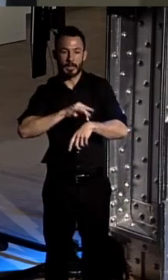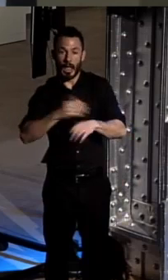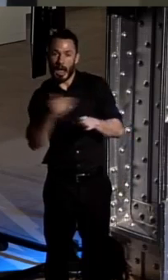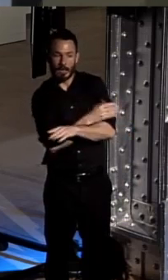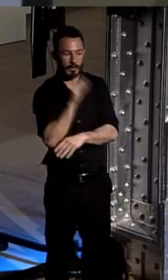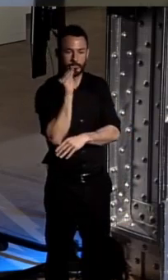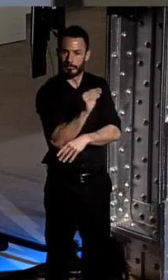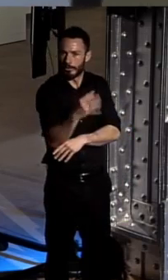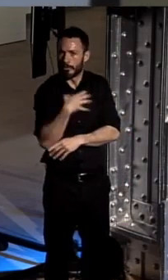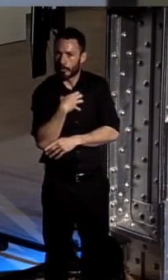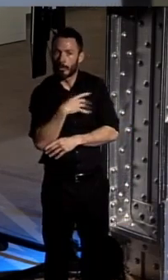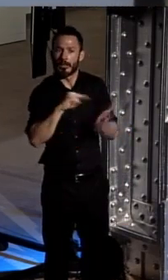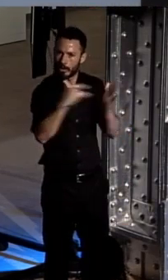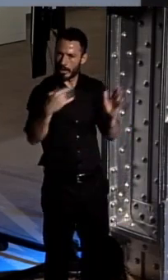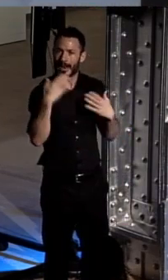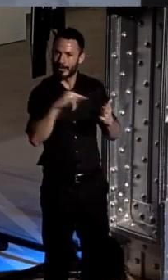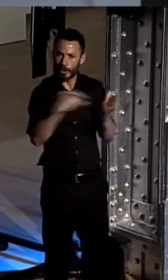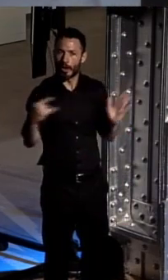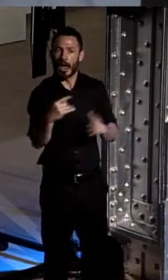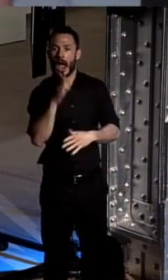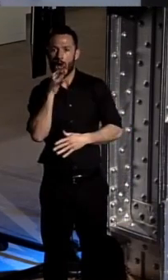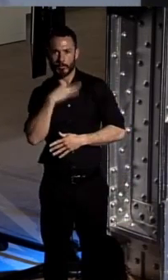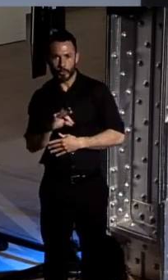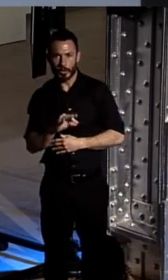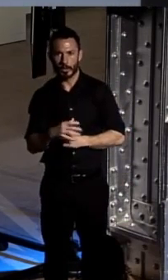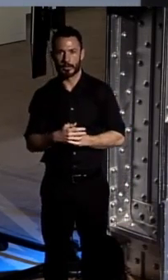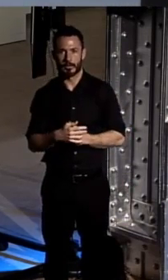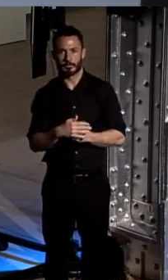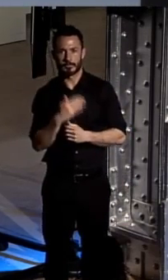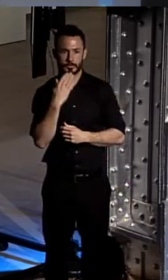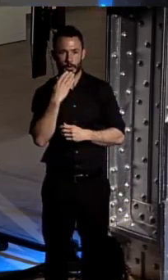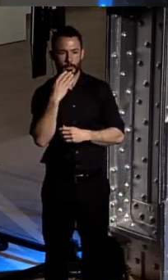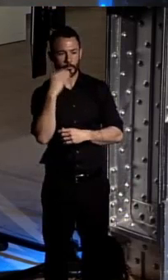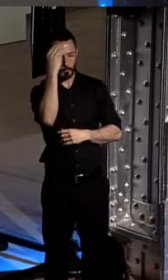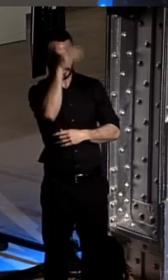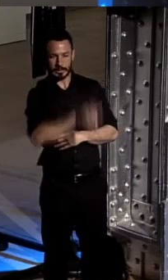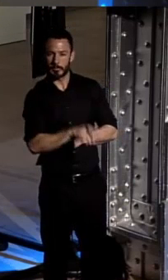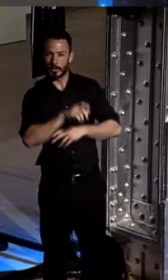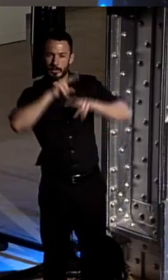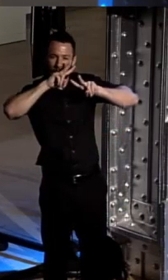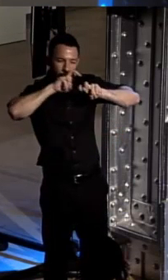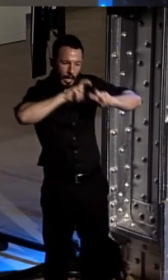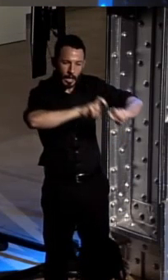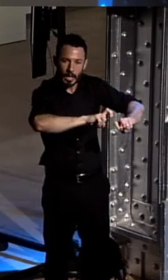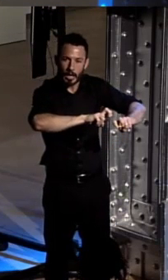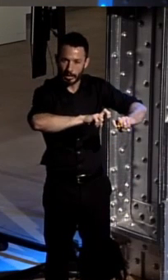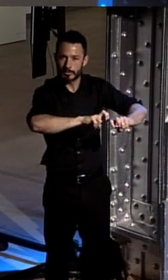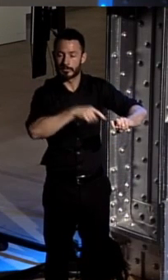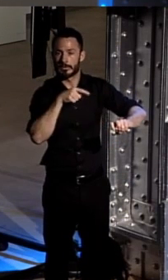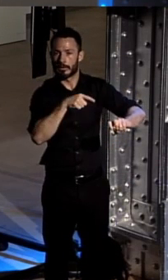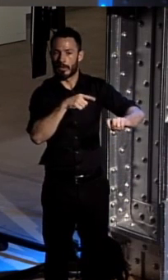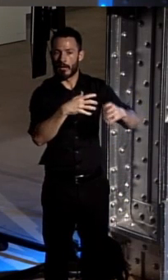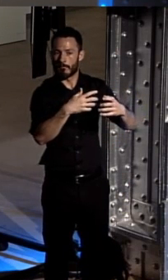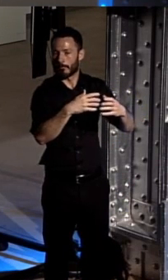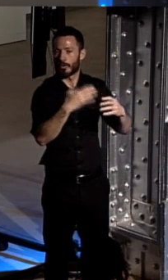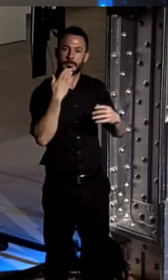hacer antes que uno tuviese esta tecnología. Esta idea de meterse adentro del pensamiento ajeno, directamente metiéndose adentro de la usina del pensamiento, la fábrica